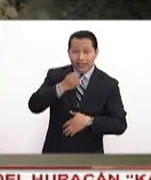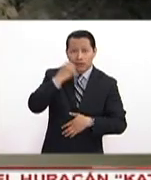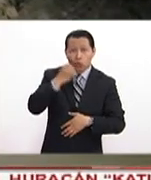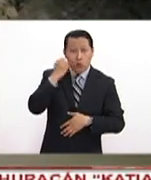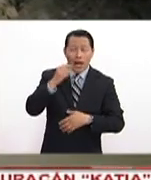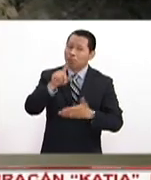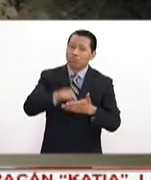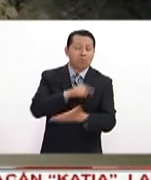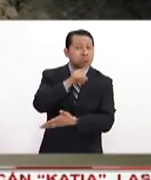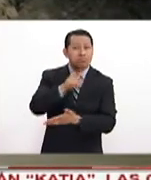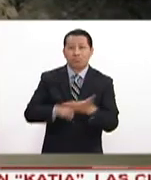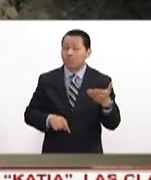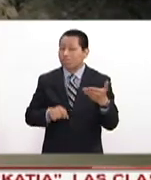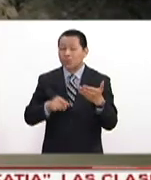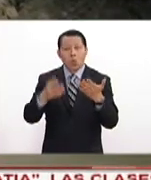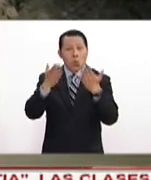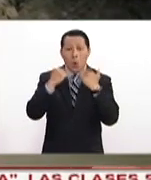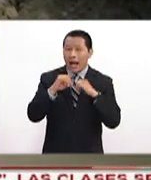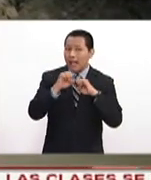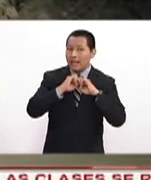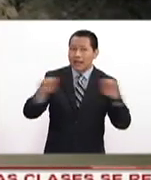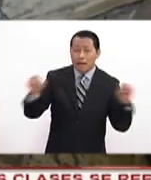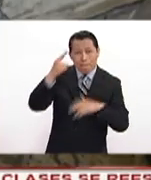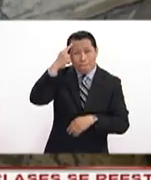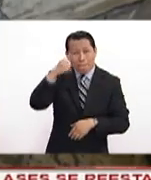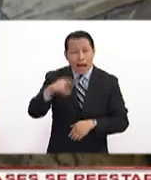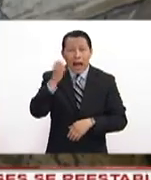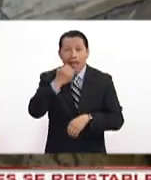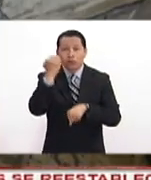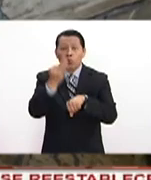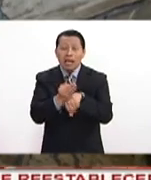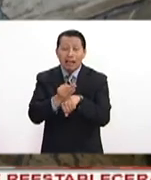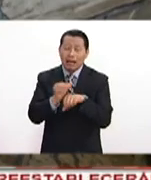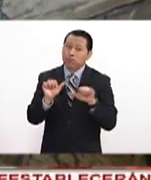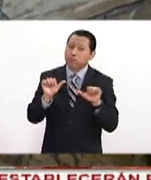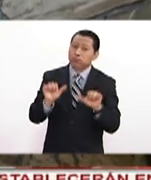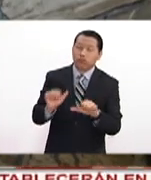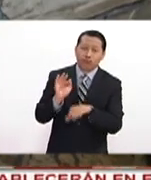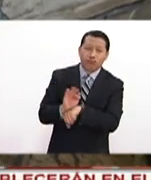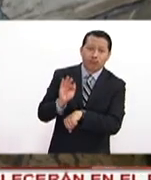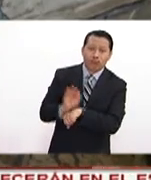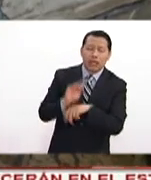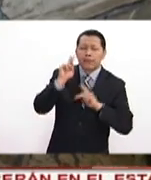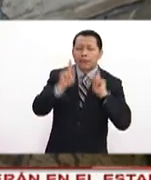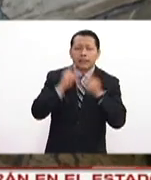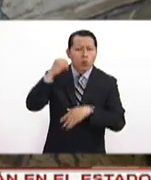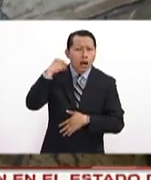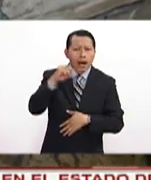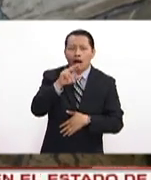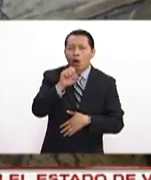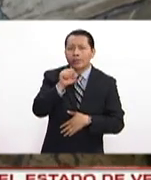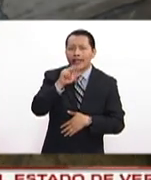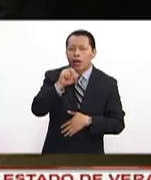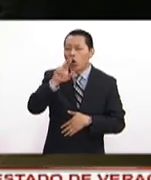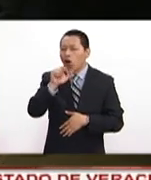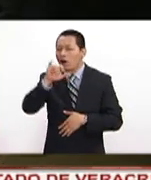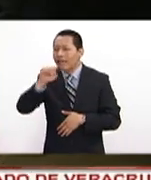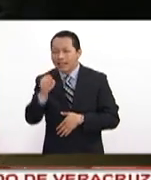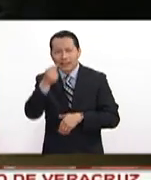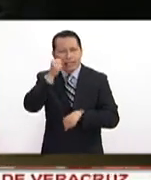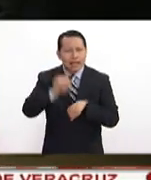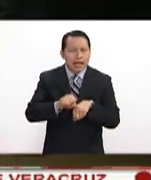niveles educativos. Eso es para salvaguardar la integridad de los estudiantes. En su visita a Oaxaca, Rosario Robles Berlanga, secretaria de